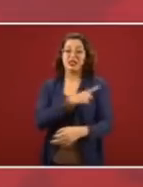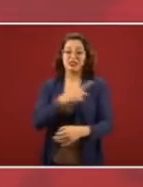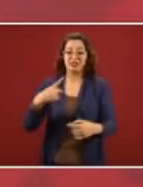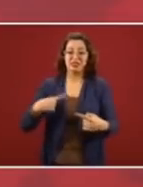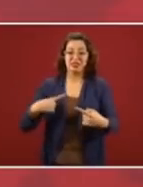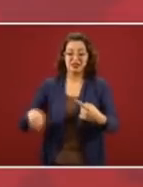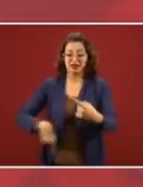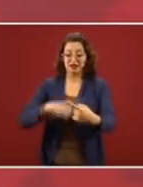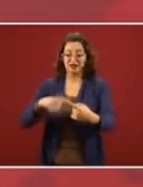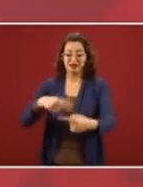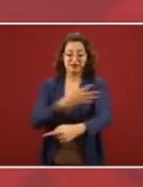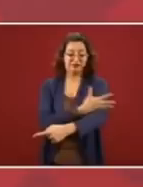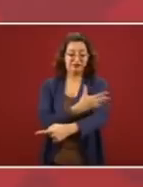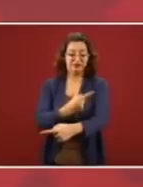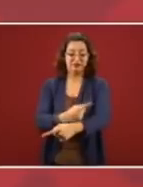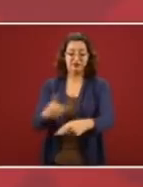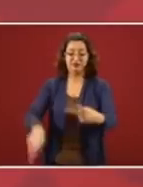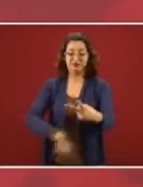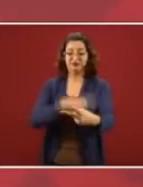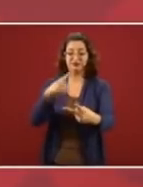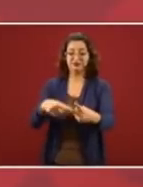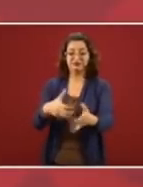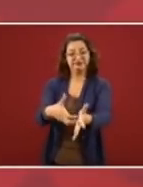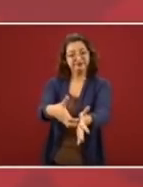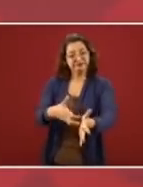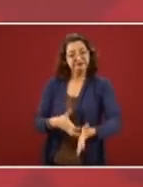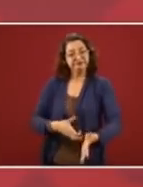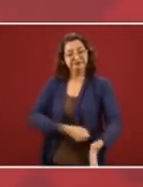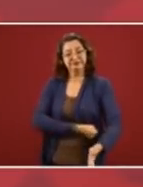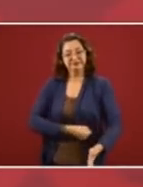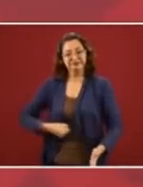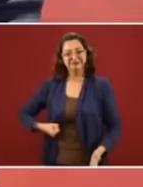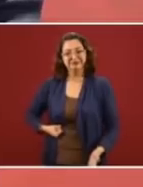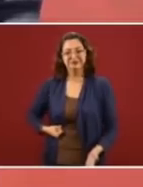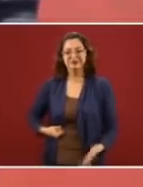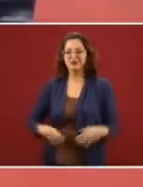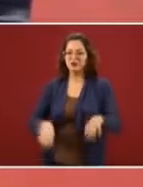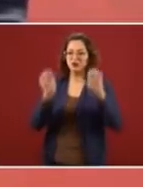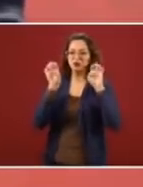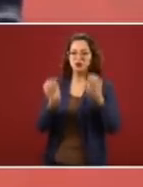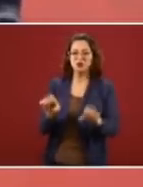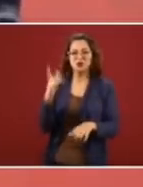honestidad y austeridad, no lujos.